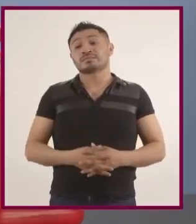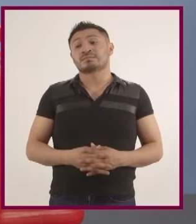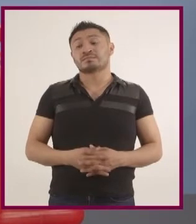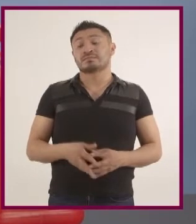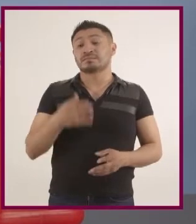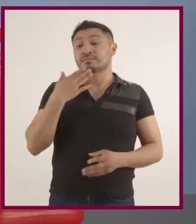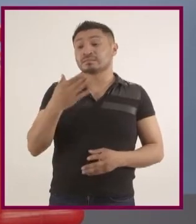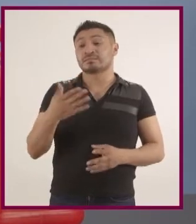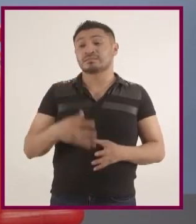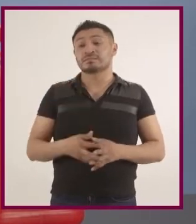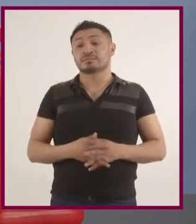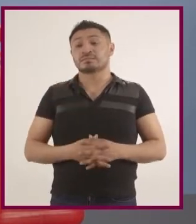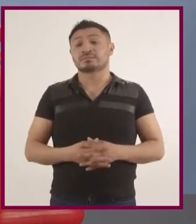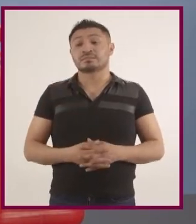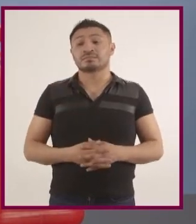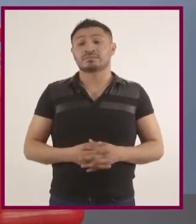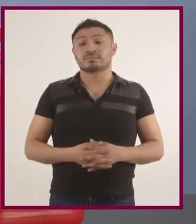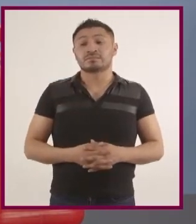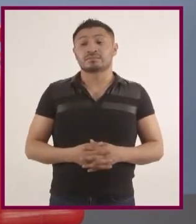muy bien